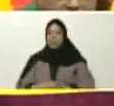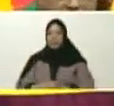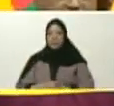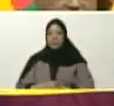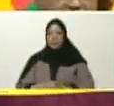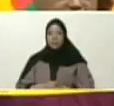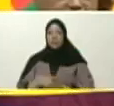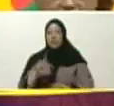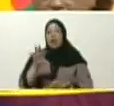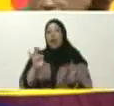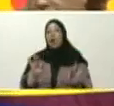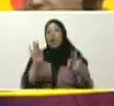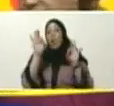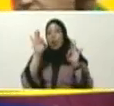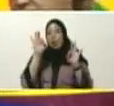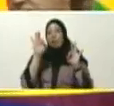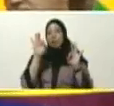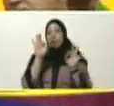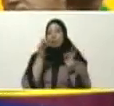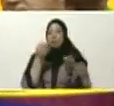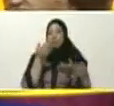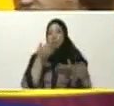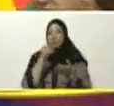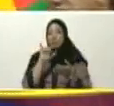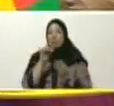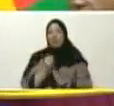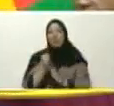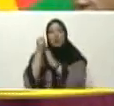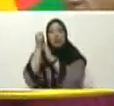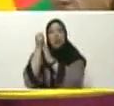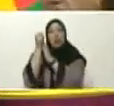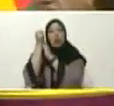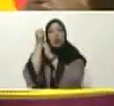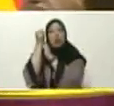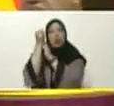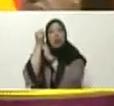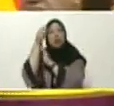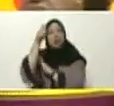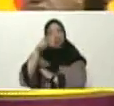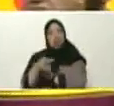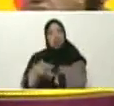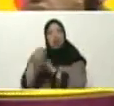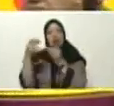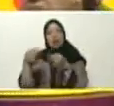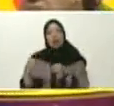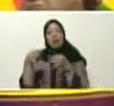Salieron a elegir a sus líderes naturales.